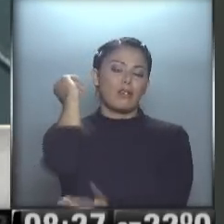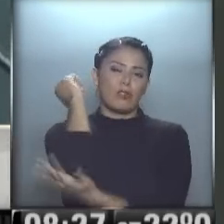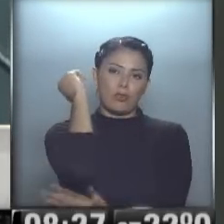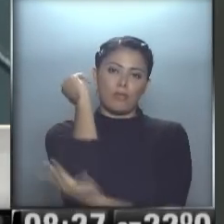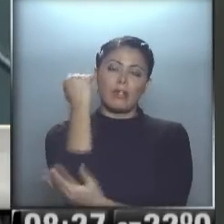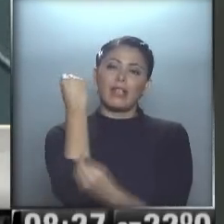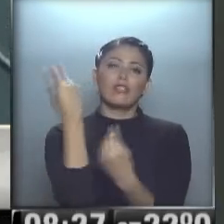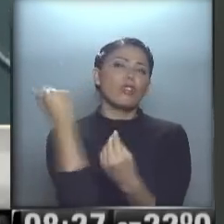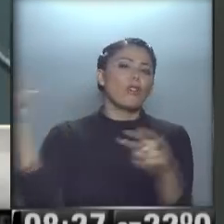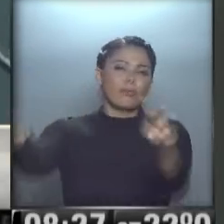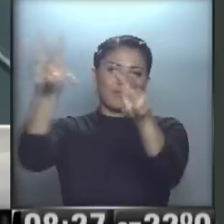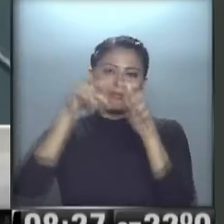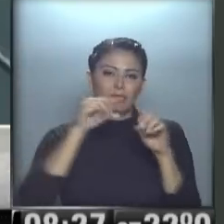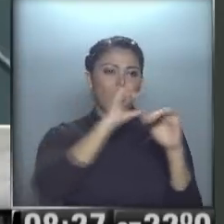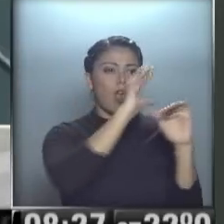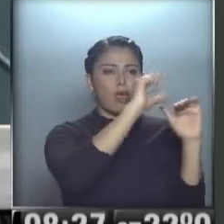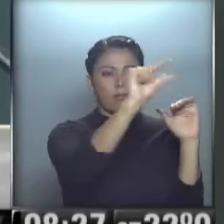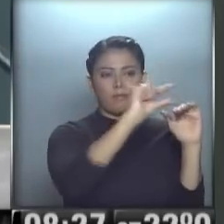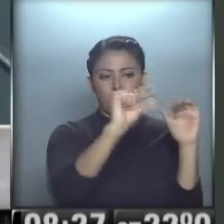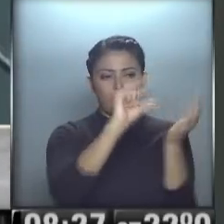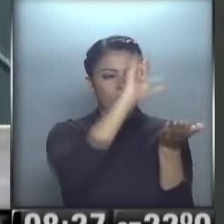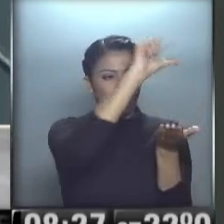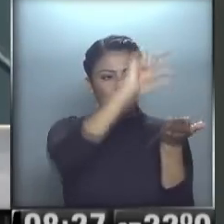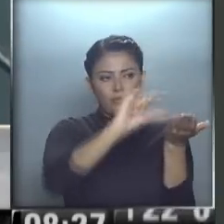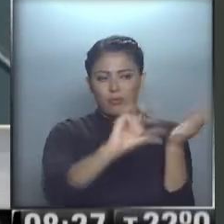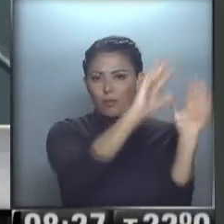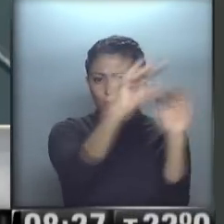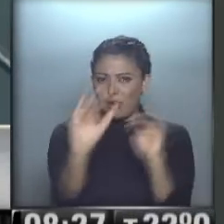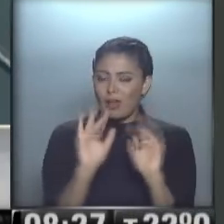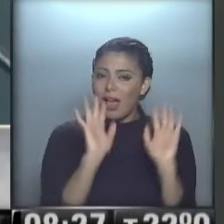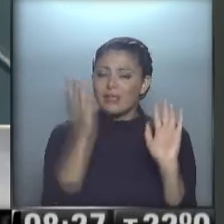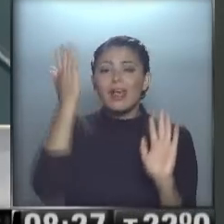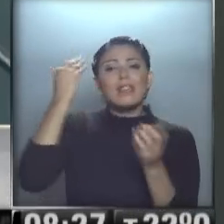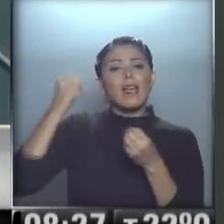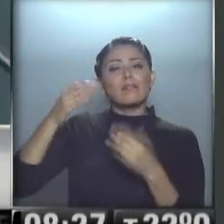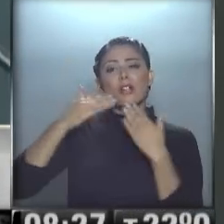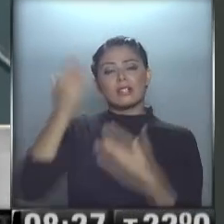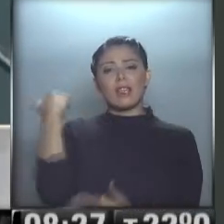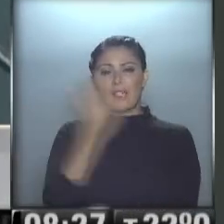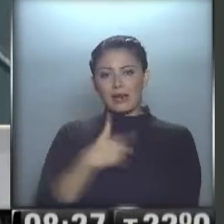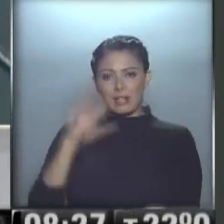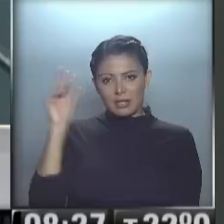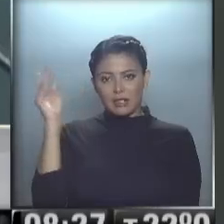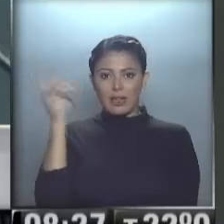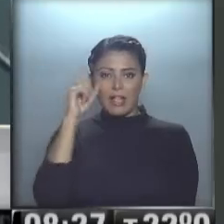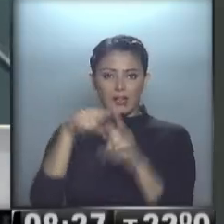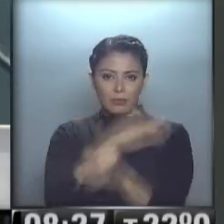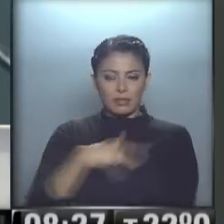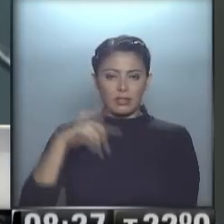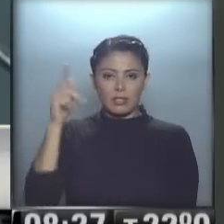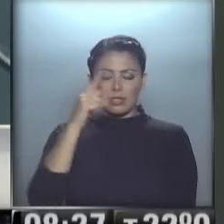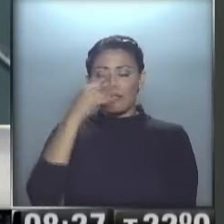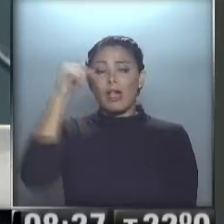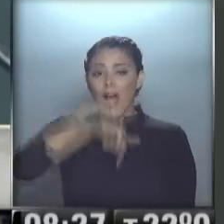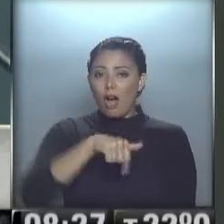equitativa del ingreso eso es lo que ha hecho inicialmente el presidente Néstor kisner lo que ha hecho y lo que sigue haciendo nuestra